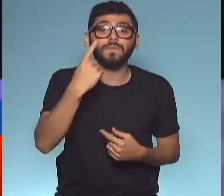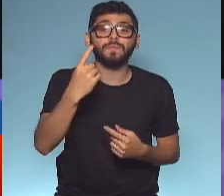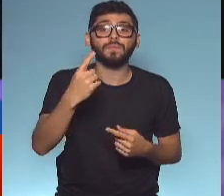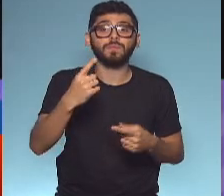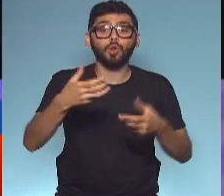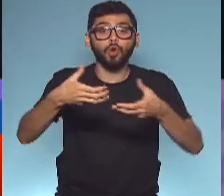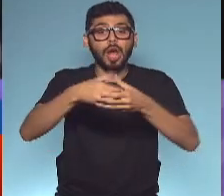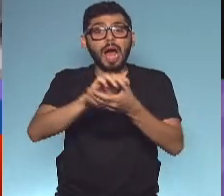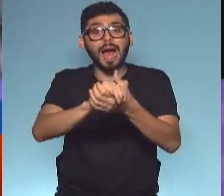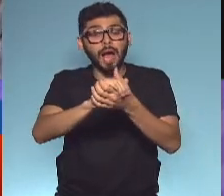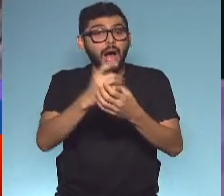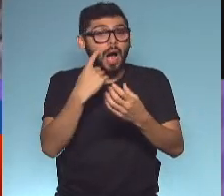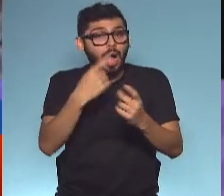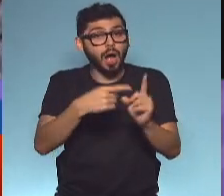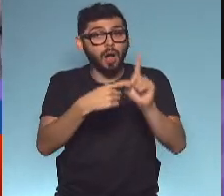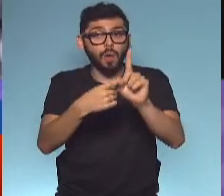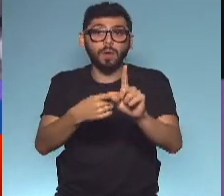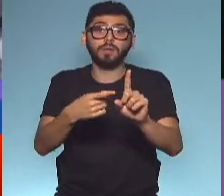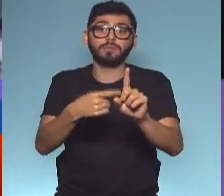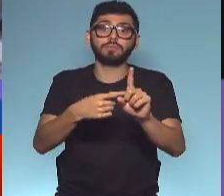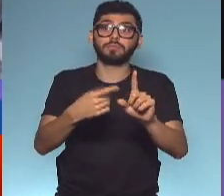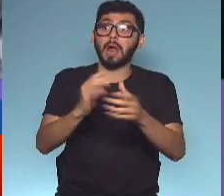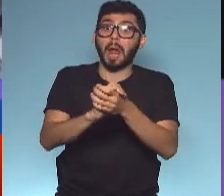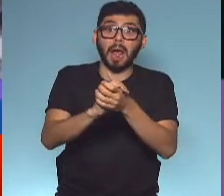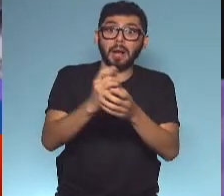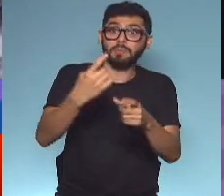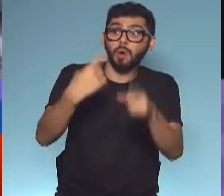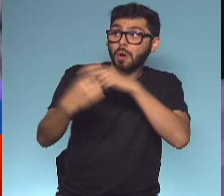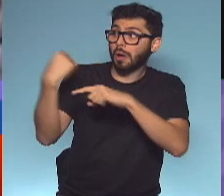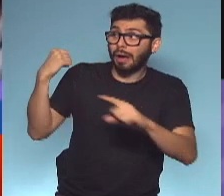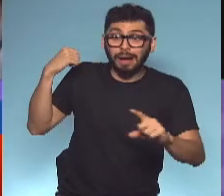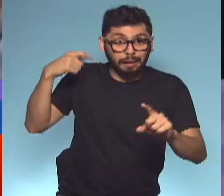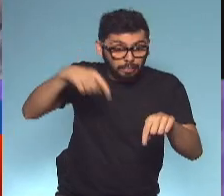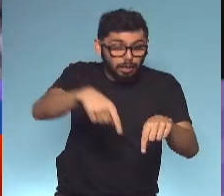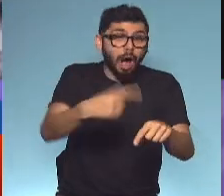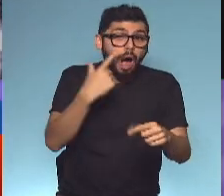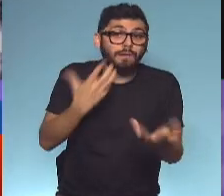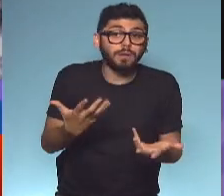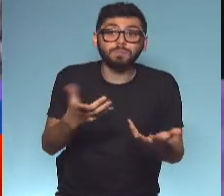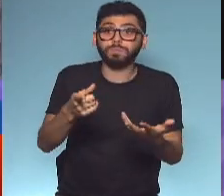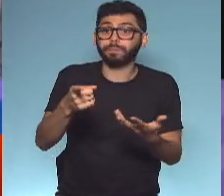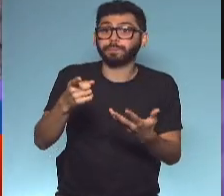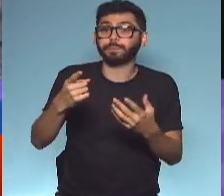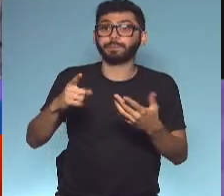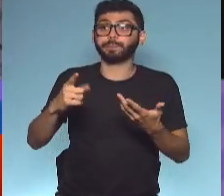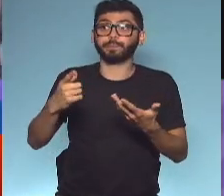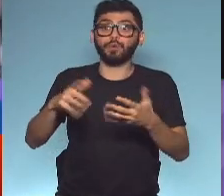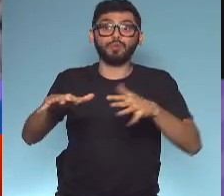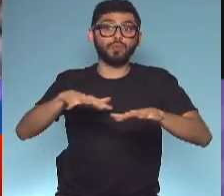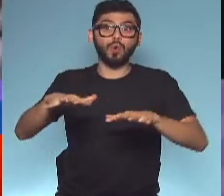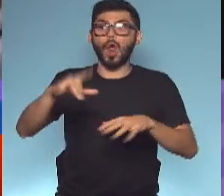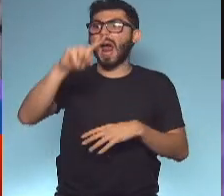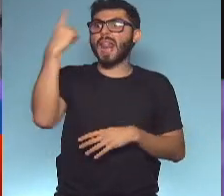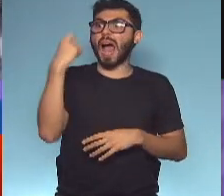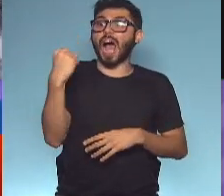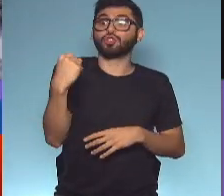dirigente del radicalismo que vuelva a retomar las banderas históricas del radicalismo en defensa de estas causas nacionales y populares. Ernesto, no nos